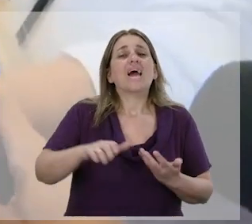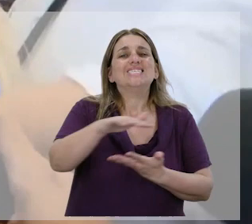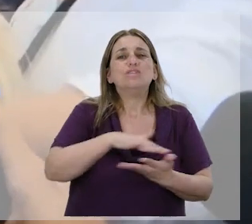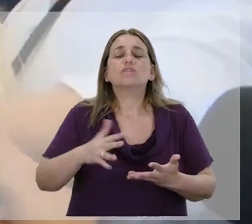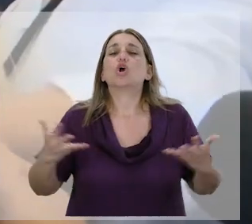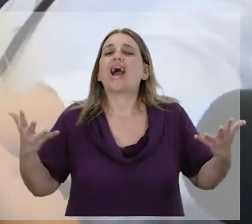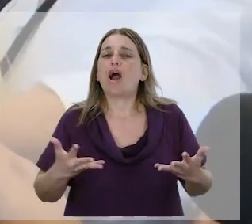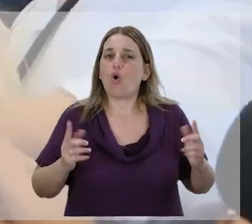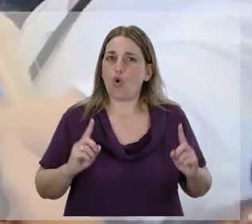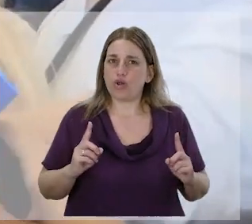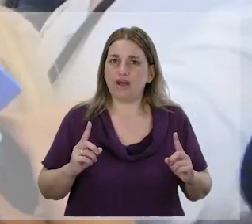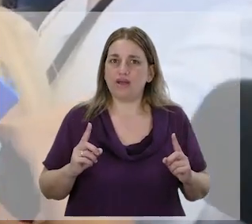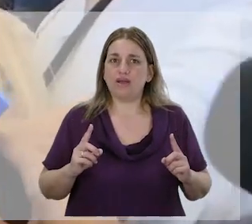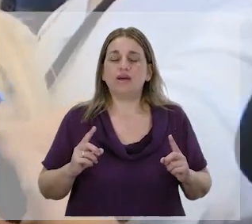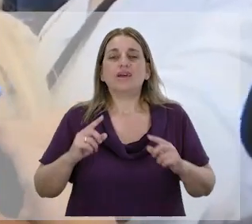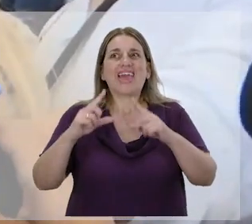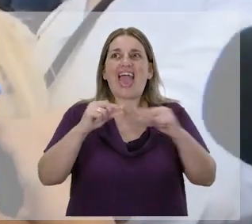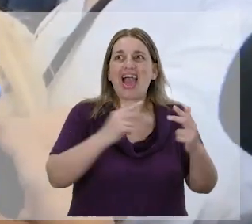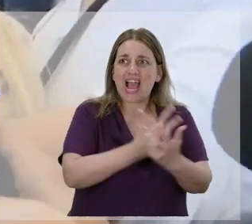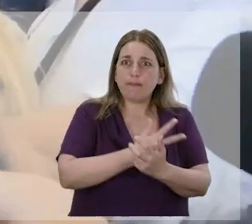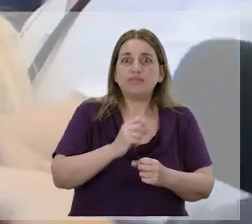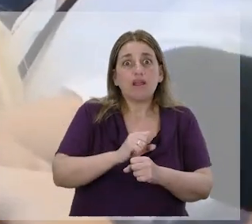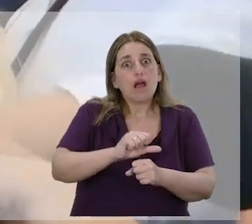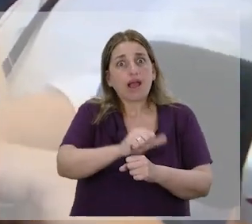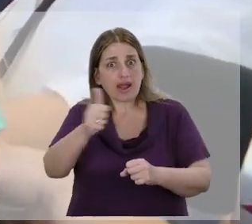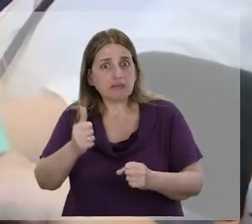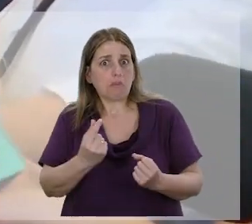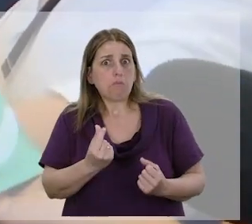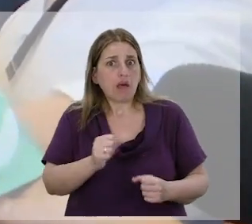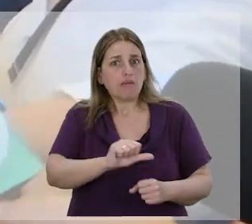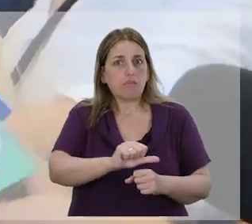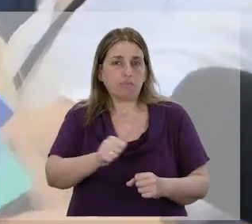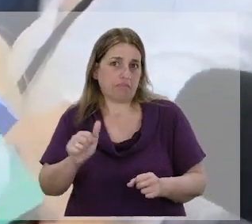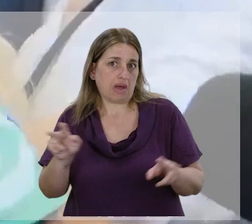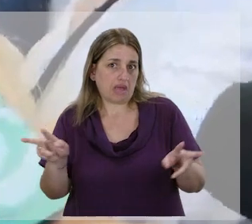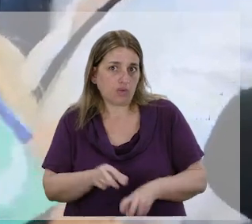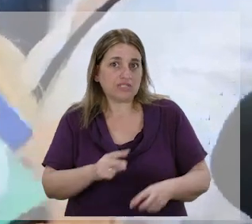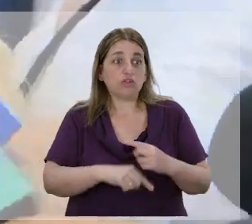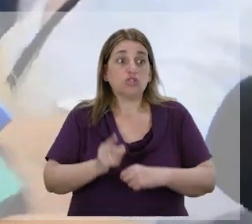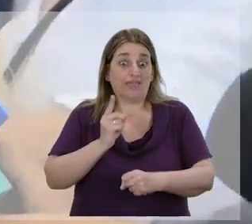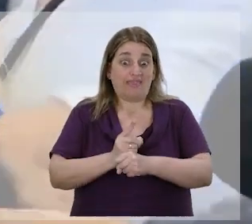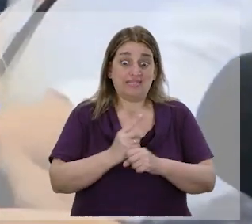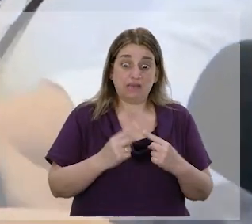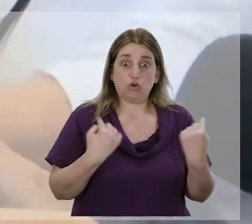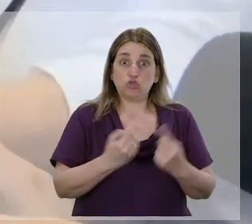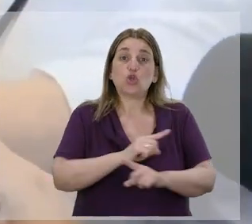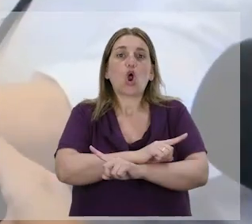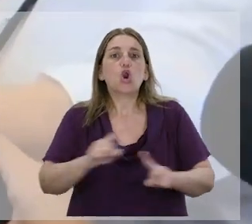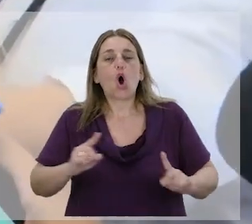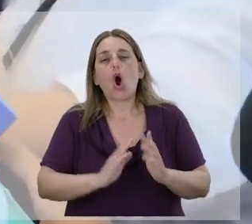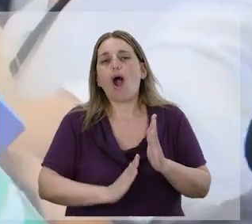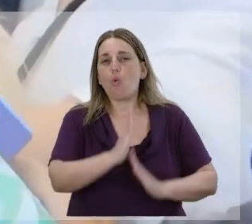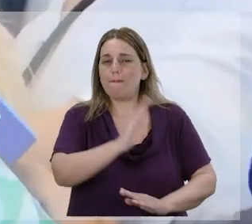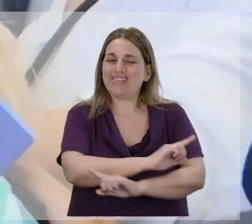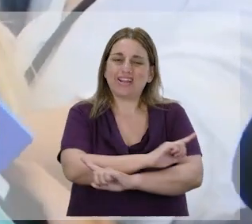Da la situación actual que ANCAP tiene ganancias extraordinarias. ¿Qué es lo que se